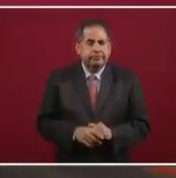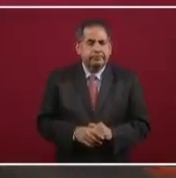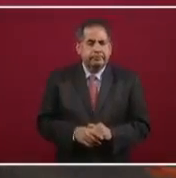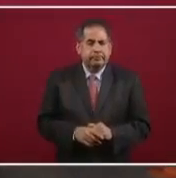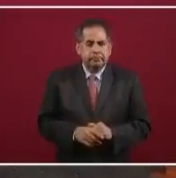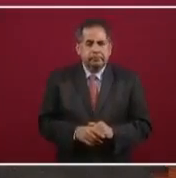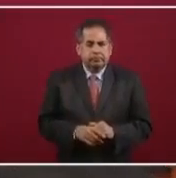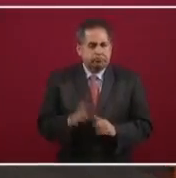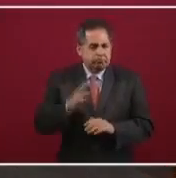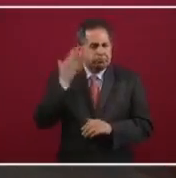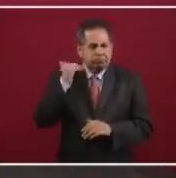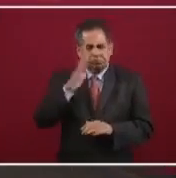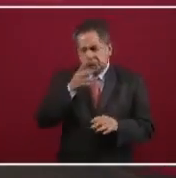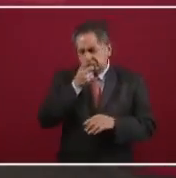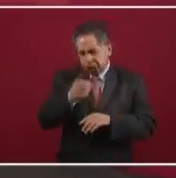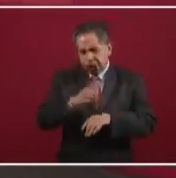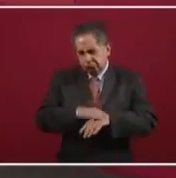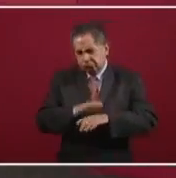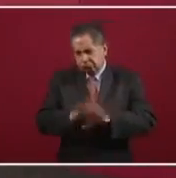ya se dijo, ¿no?